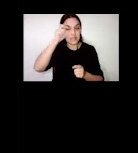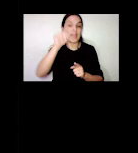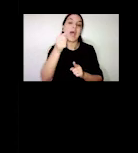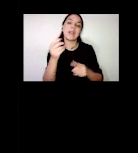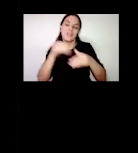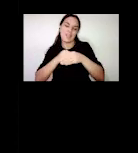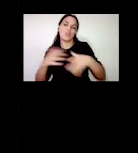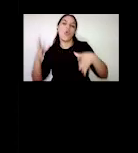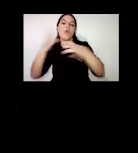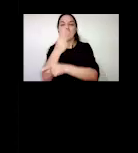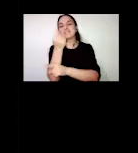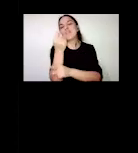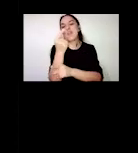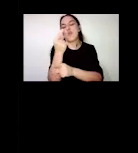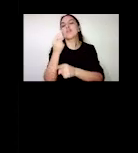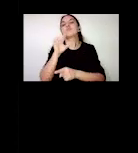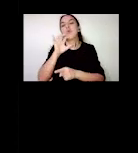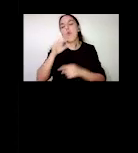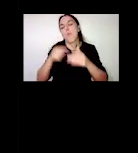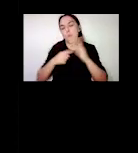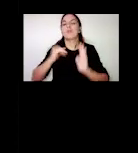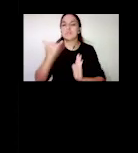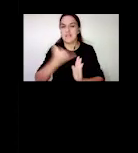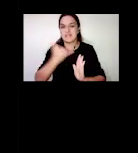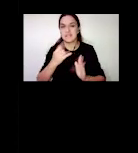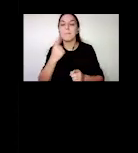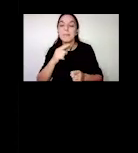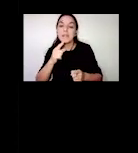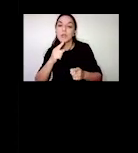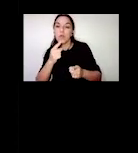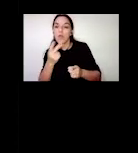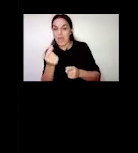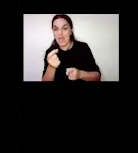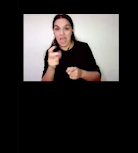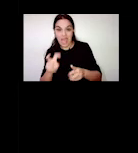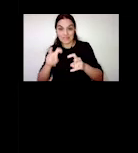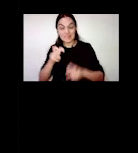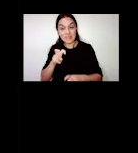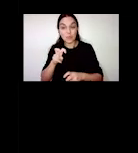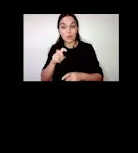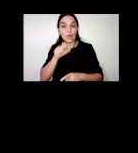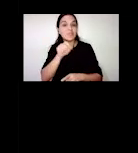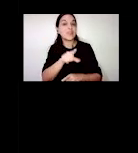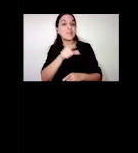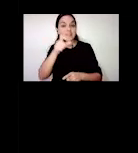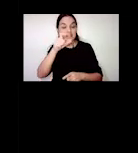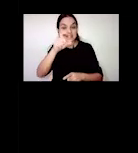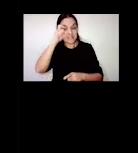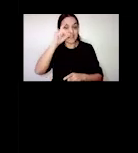Aires, pero ¿qué pasa? El activo subyacente de estos CDR